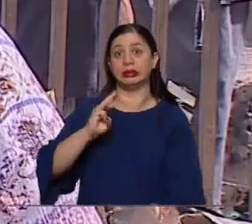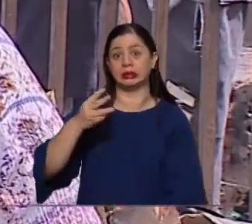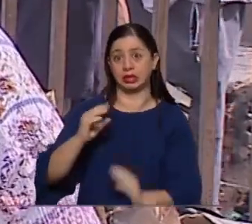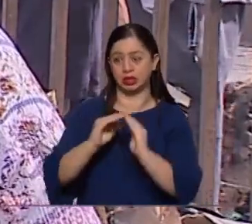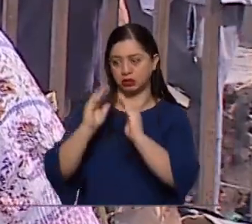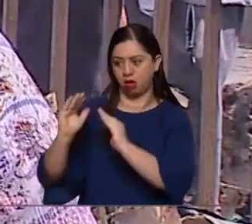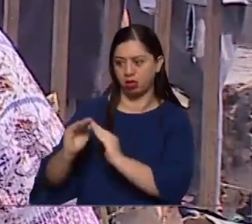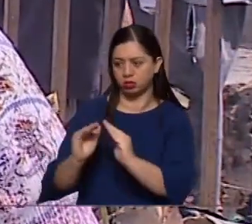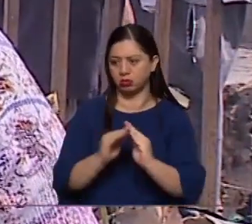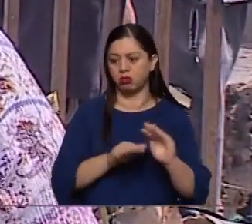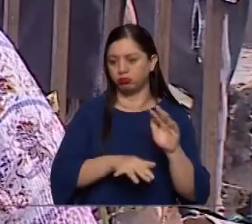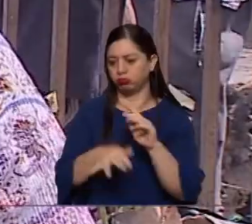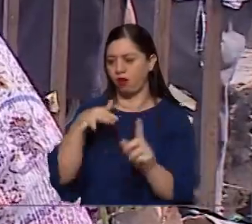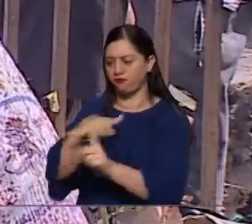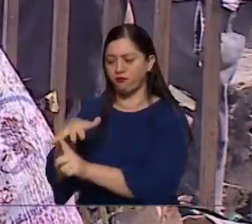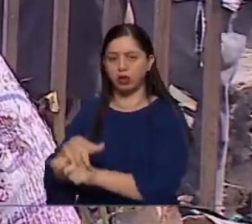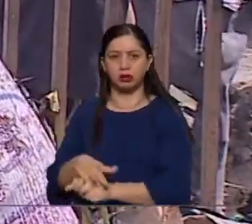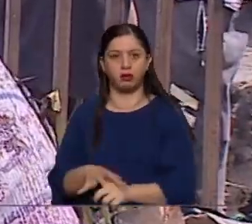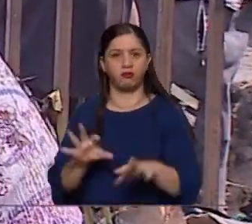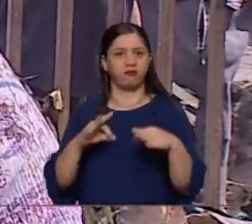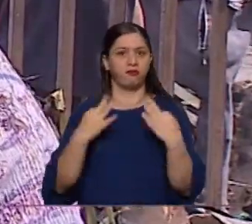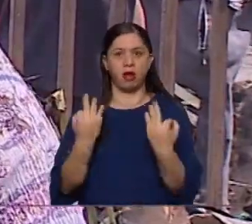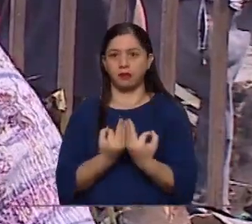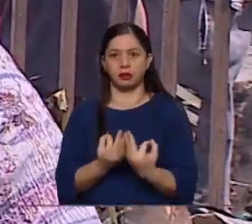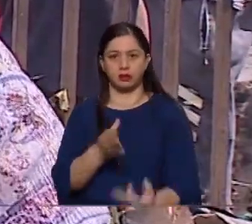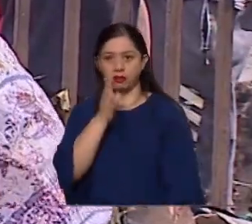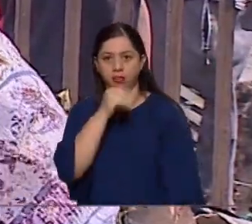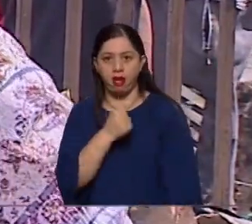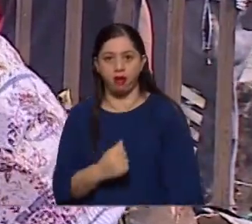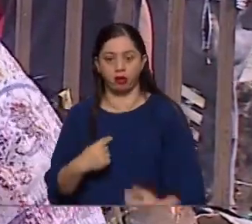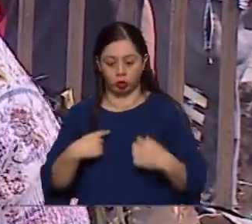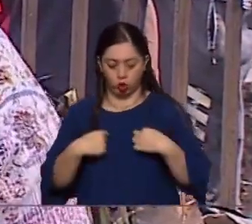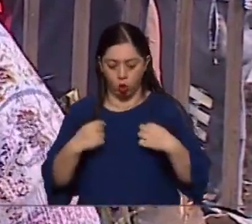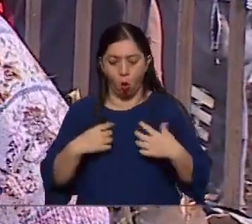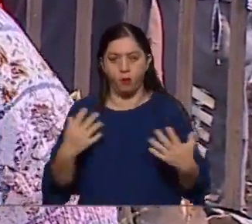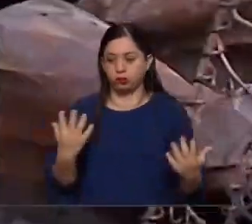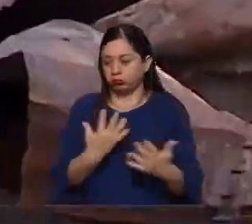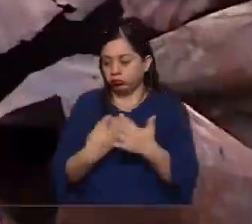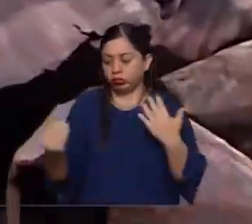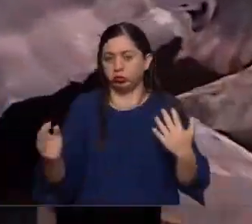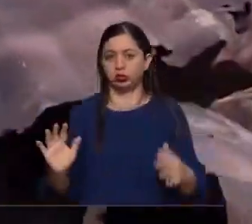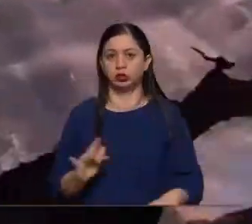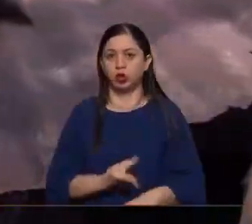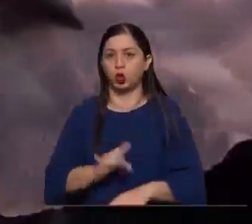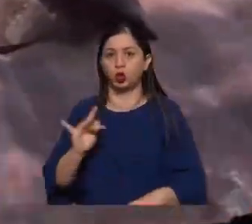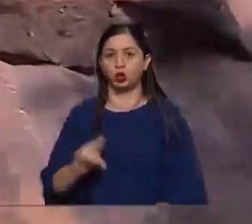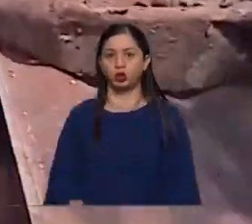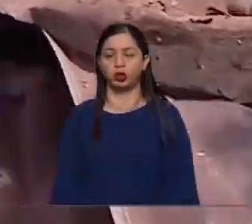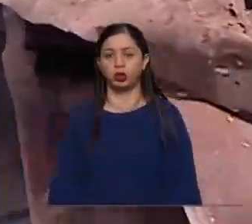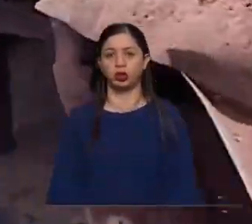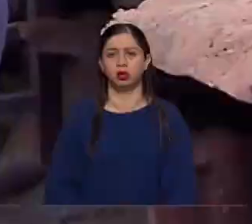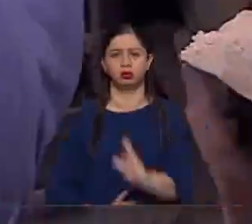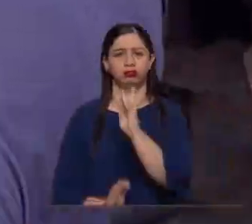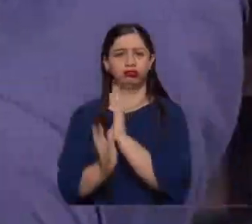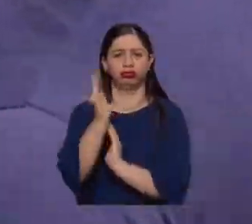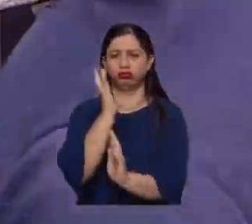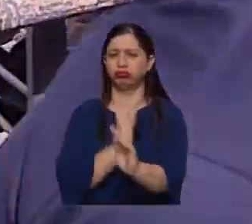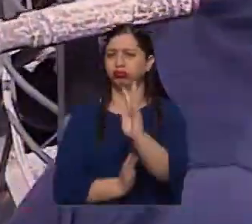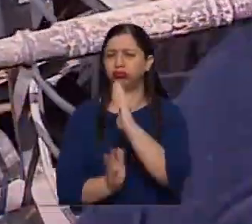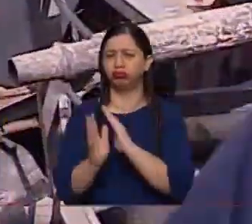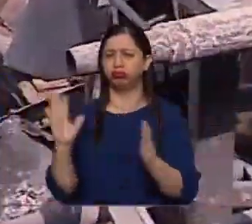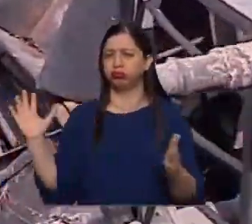verdad quedamos sin nada hubo familias que quedamos prácticamente con la ropa que tenemos y el fuego consumió